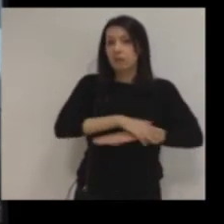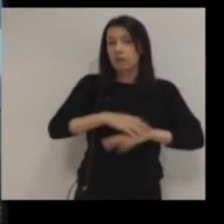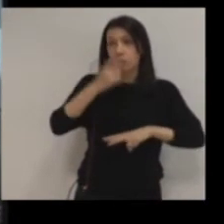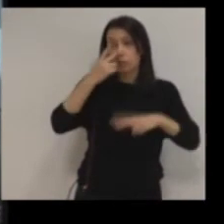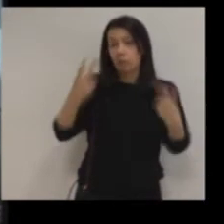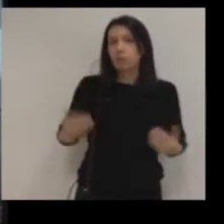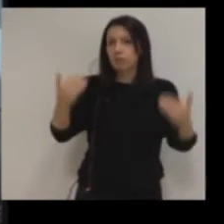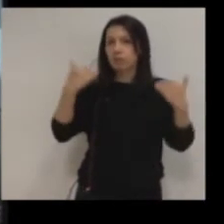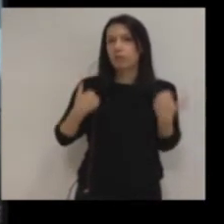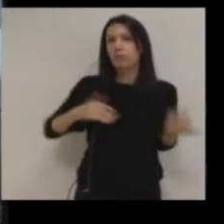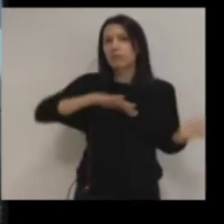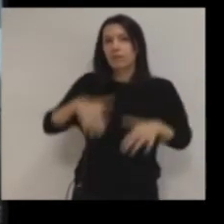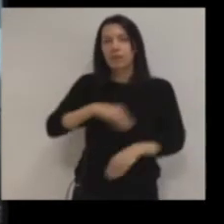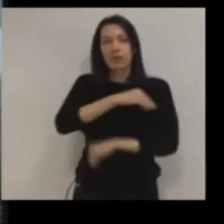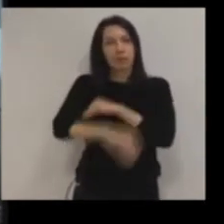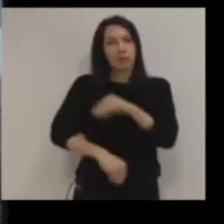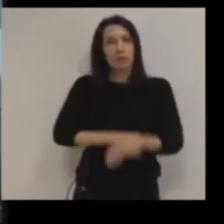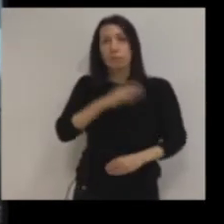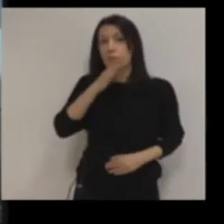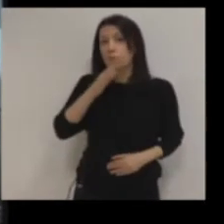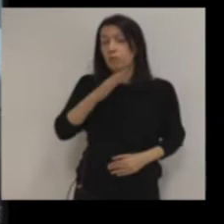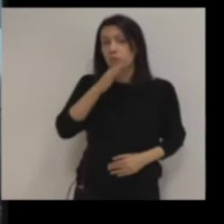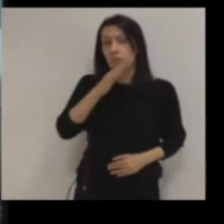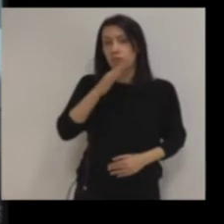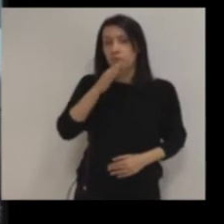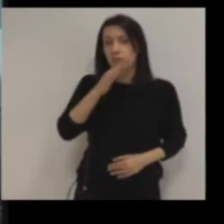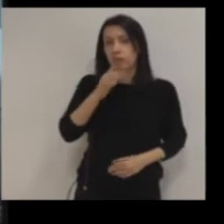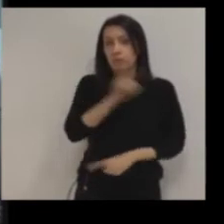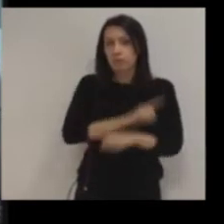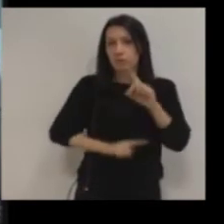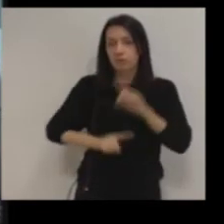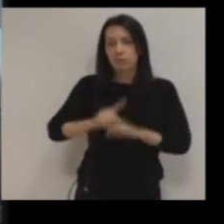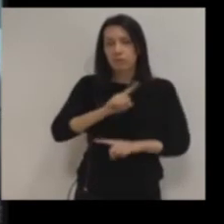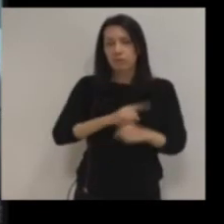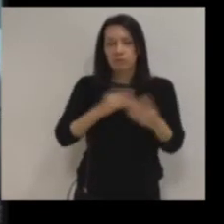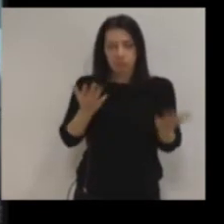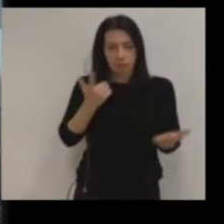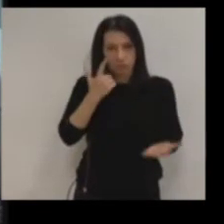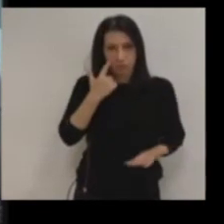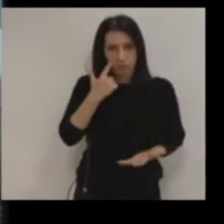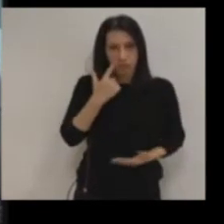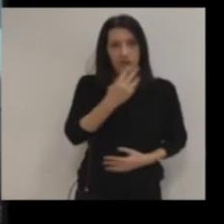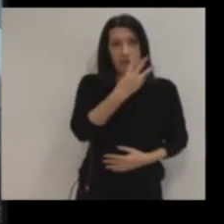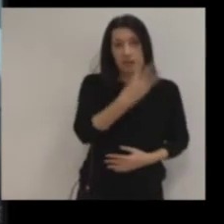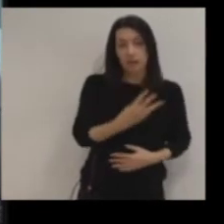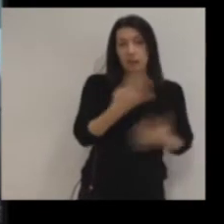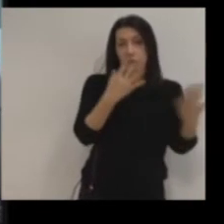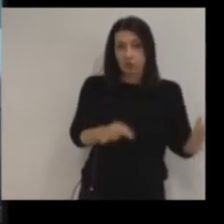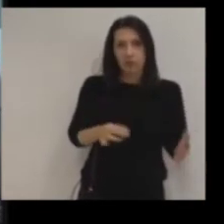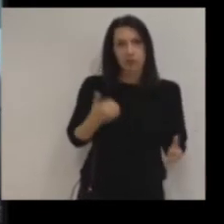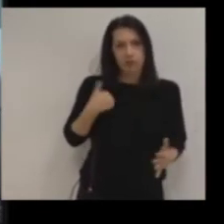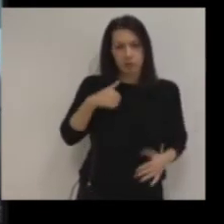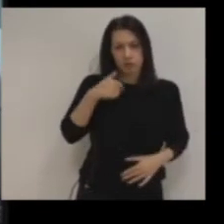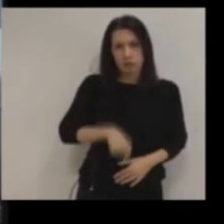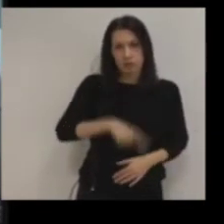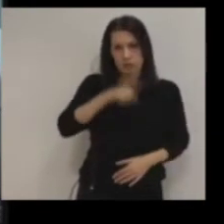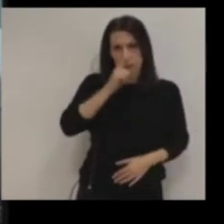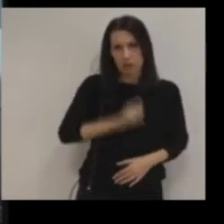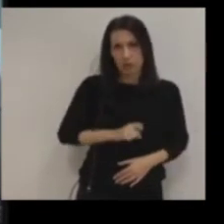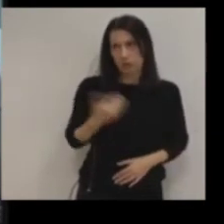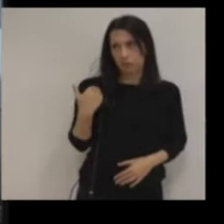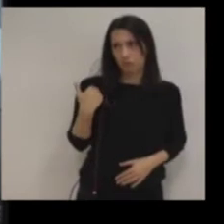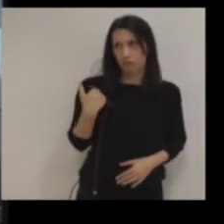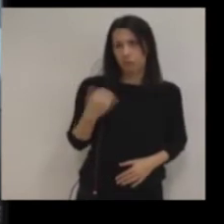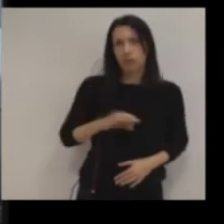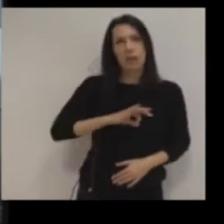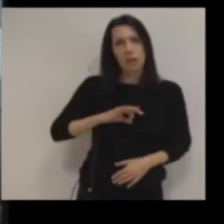una ejecución en toda regla, porque el problema es que, a ver, el 390 lo he tenido que hacer yo este enero. O